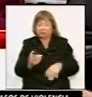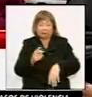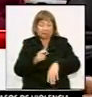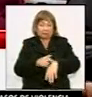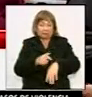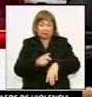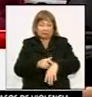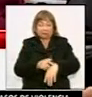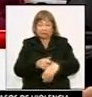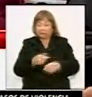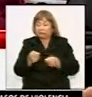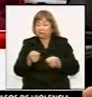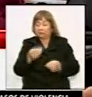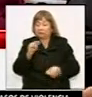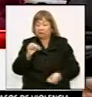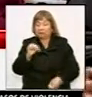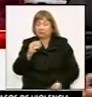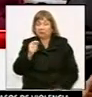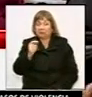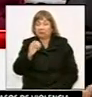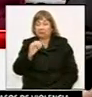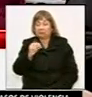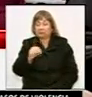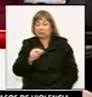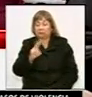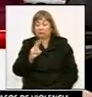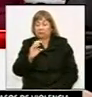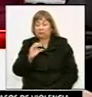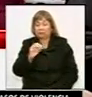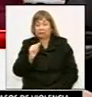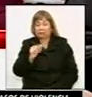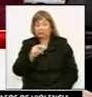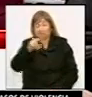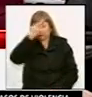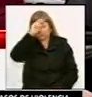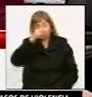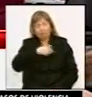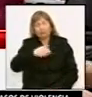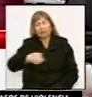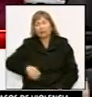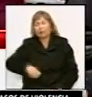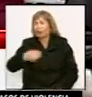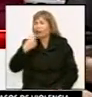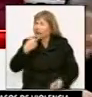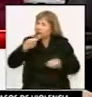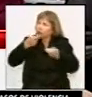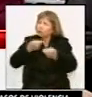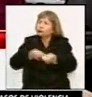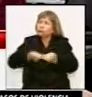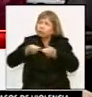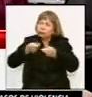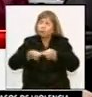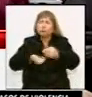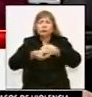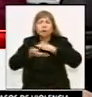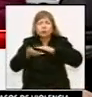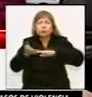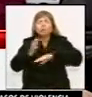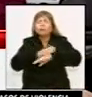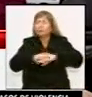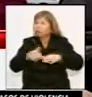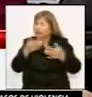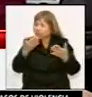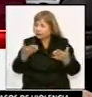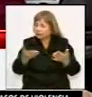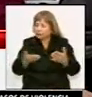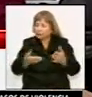mando el señor Martín Vizcarra, que es el presidente de la República, y a quien tanto aluden que es su lucha frontal contra la corrupción. Pues en la